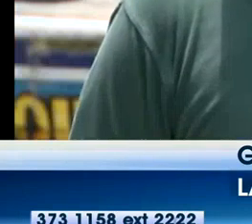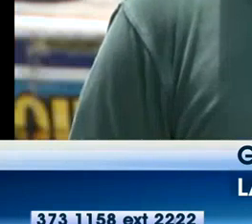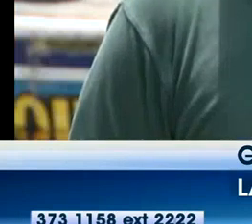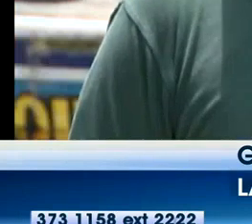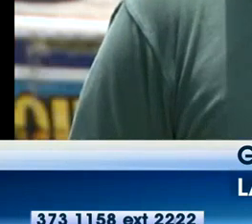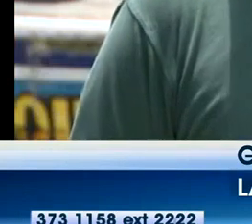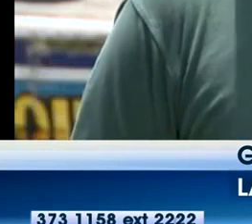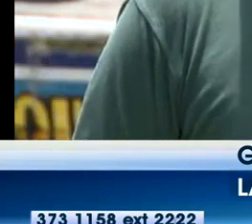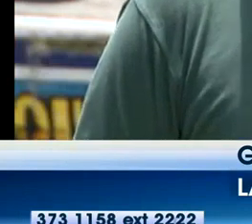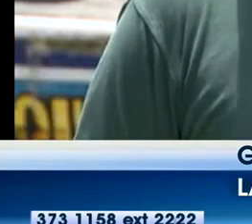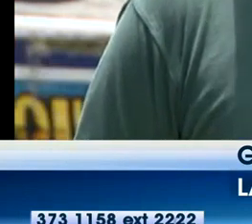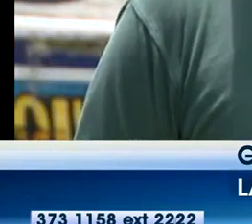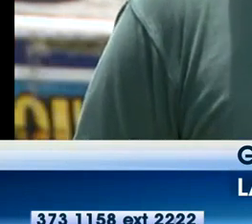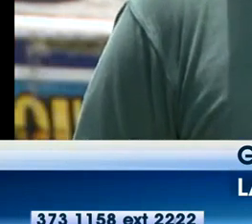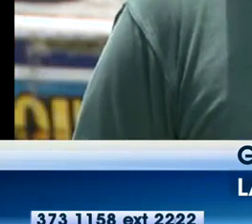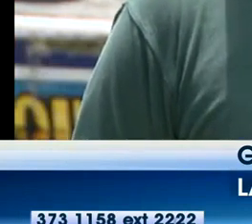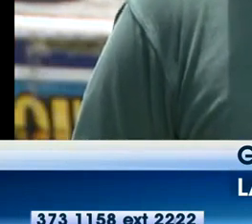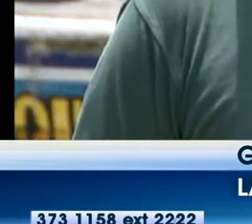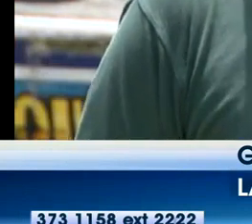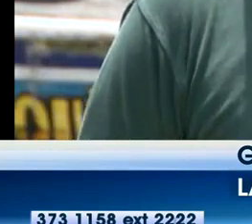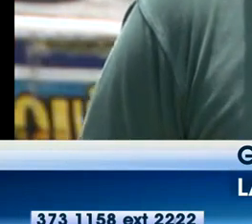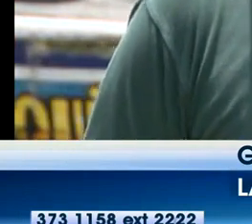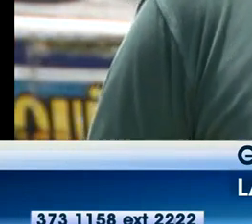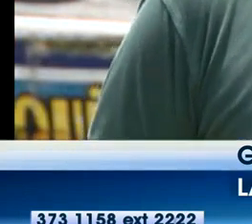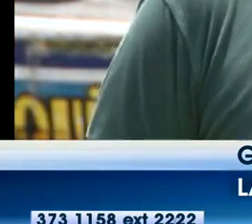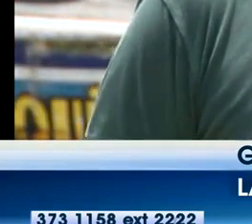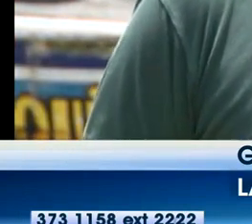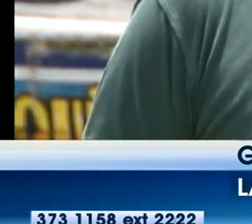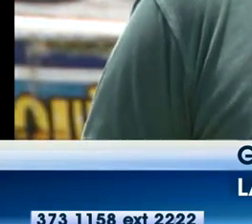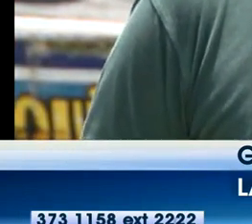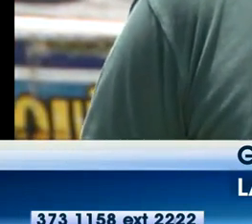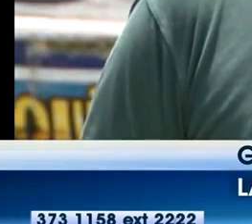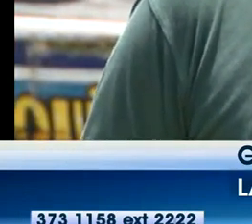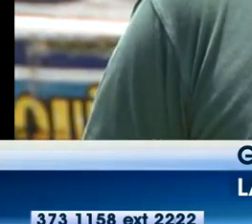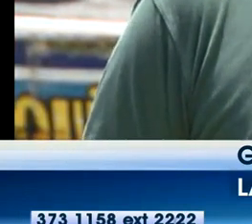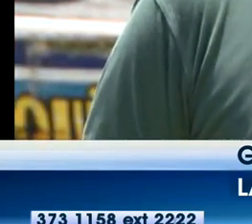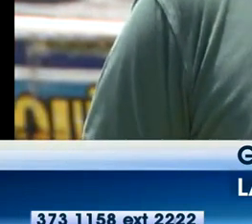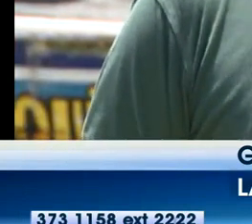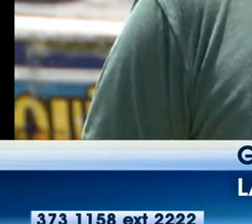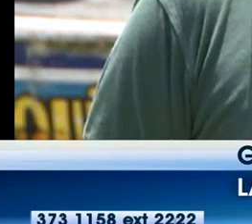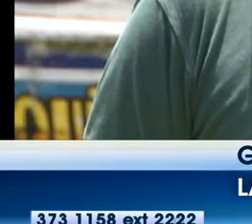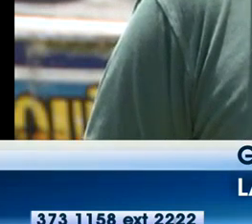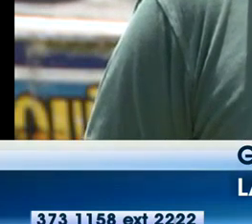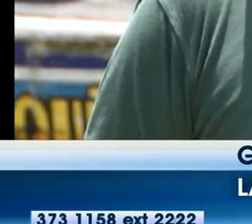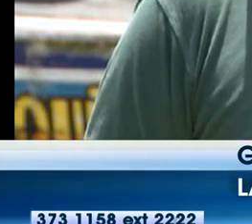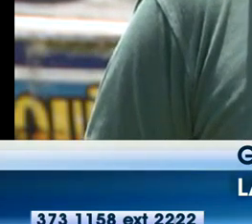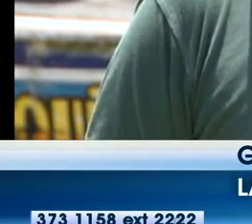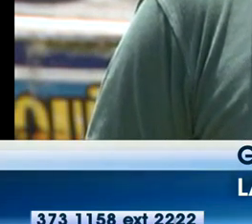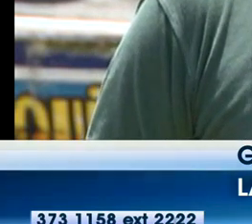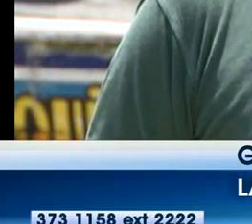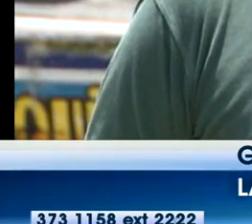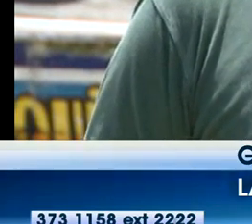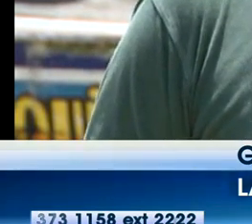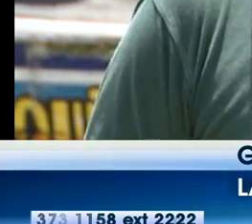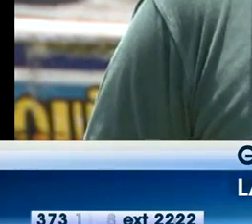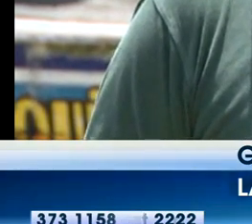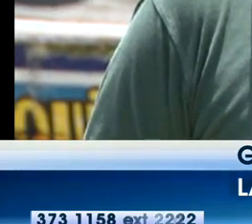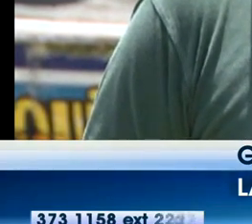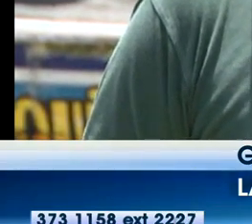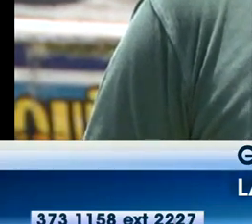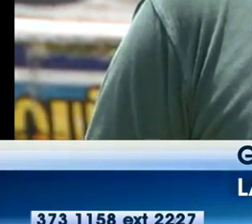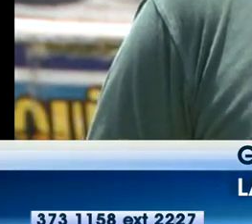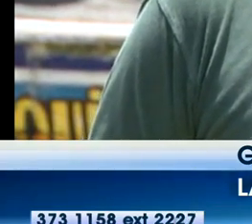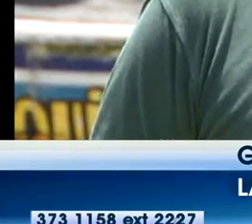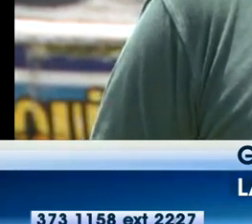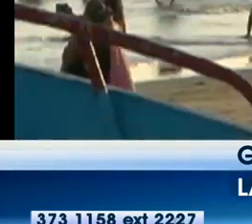A mi izquierda tenemos una parte de lo que corresponde al Golfo de Guayaquil, que está definido por la punta de Santa Elena, la isla